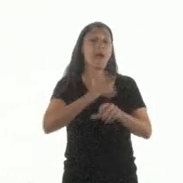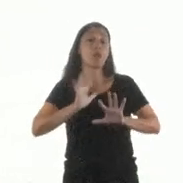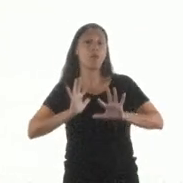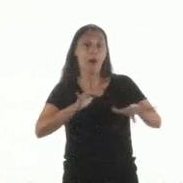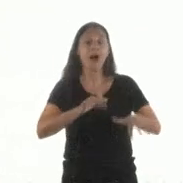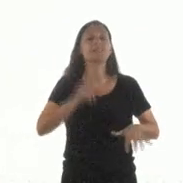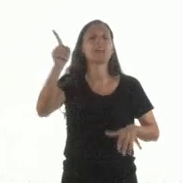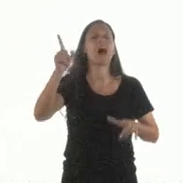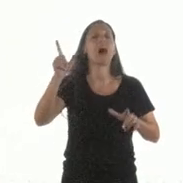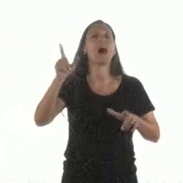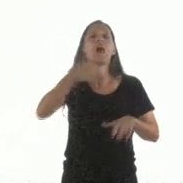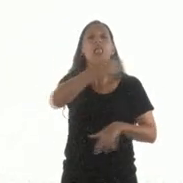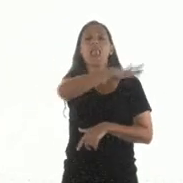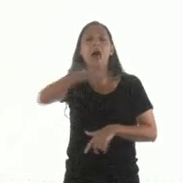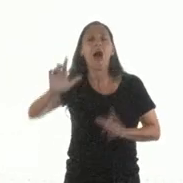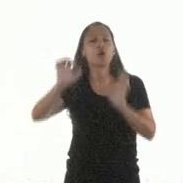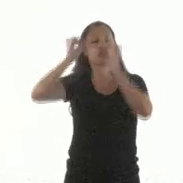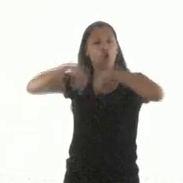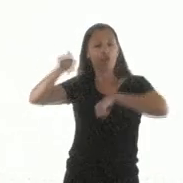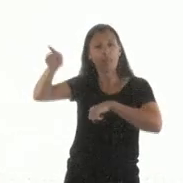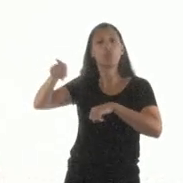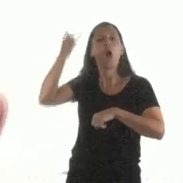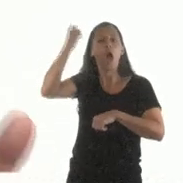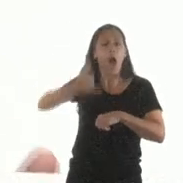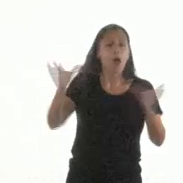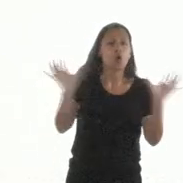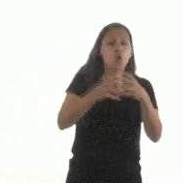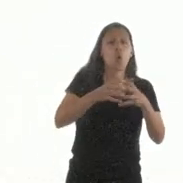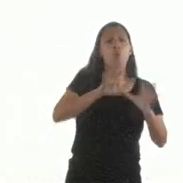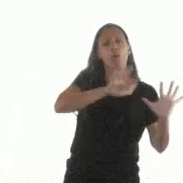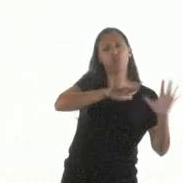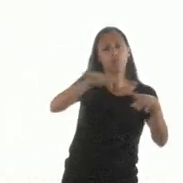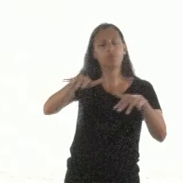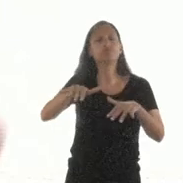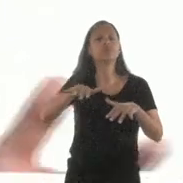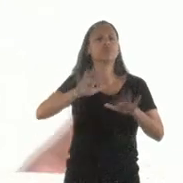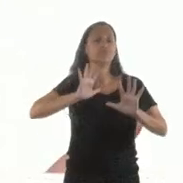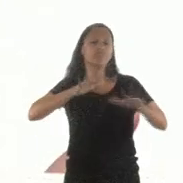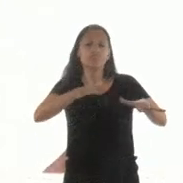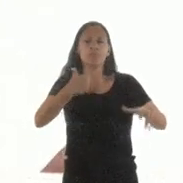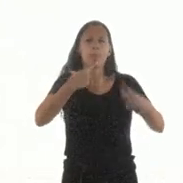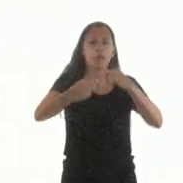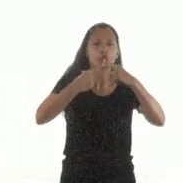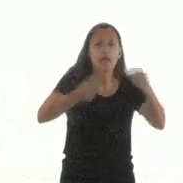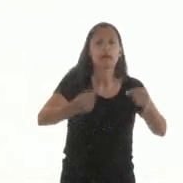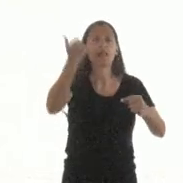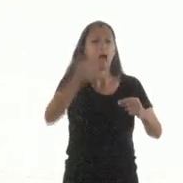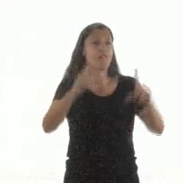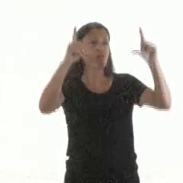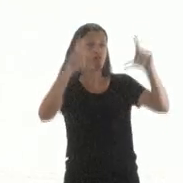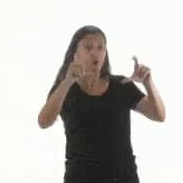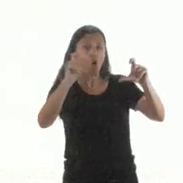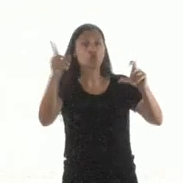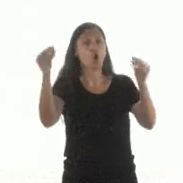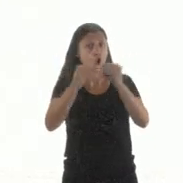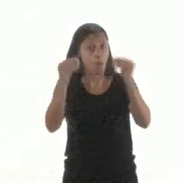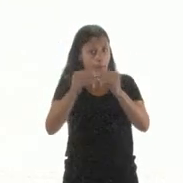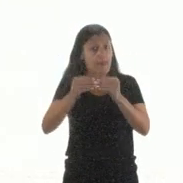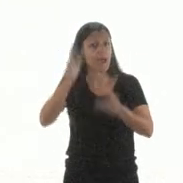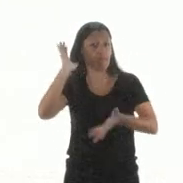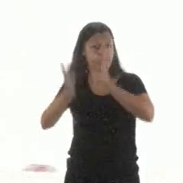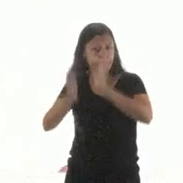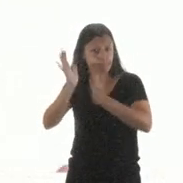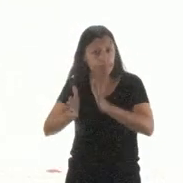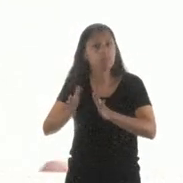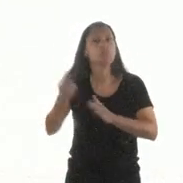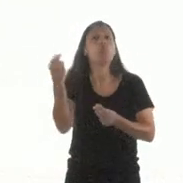Escondido, allí un grupo de manifestantes, una fotoperiodista, una compañera de Telam fue agredida por